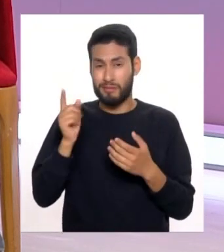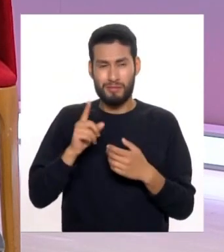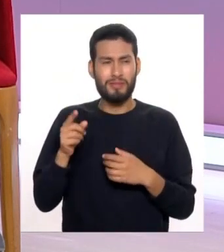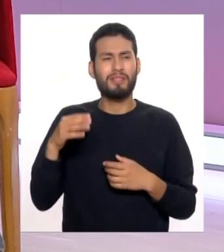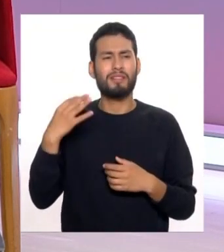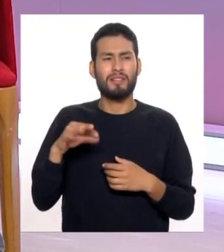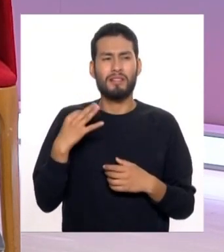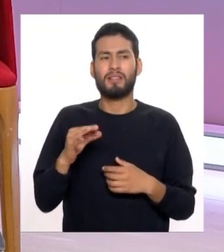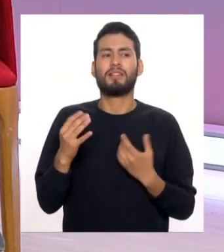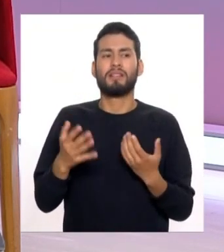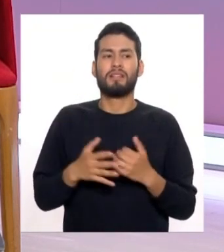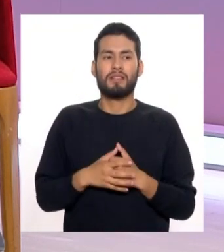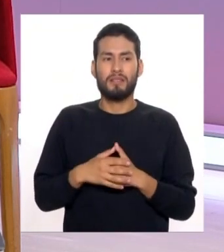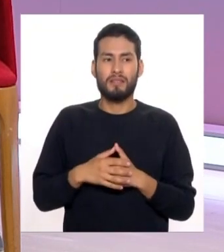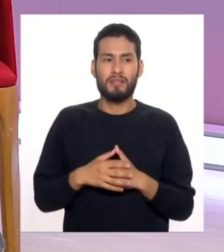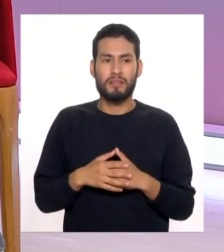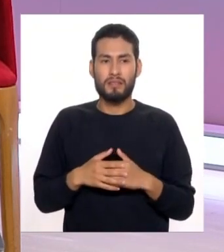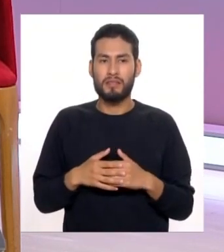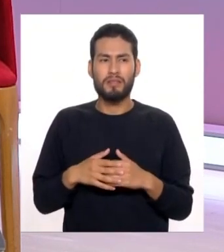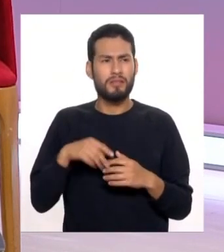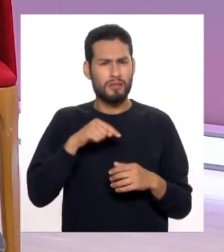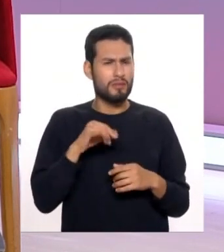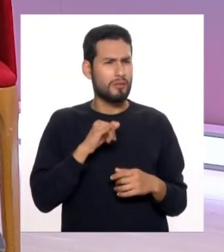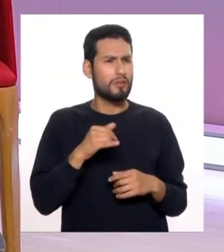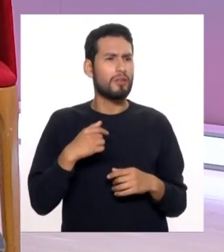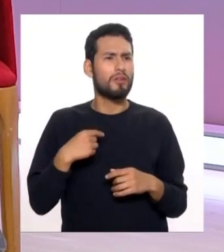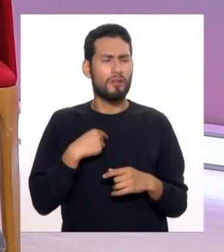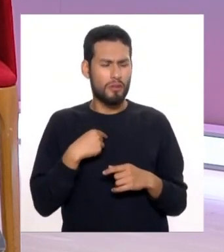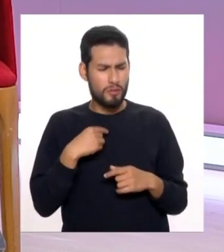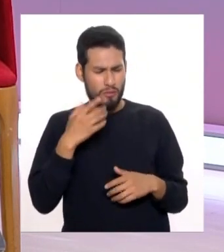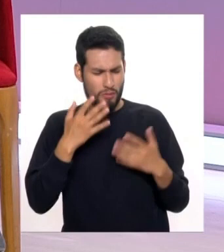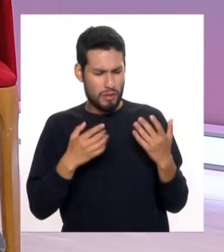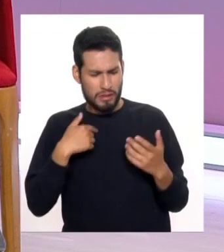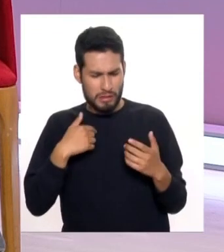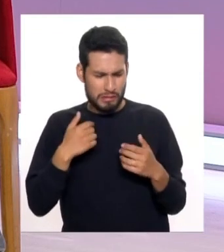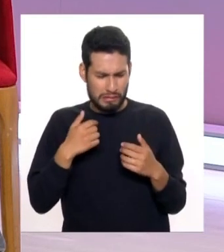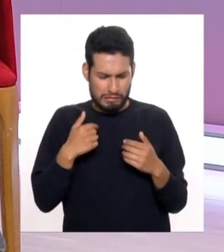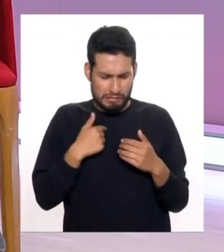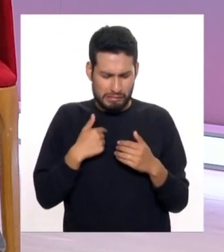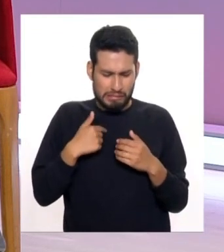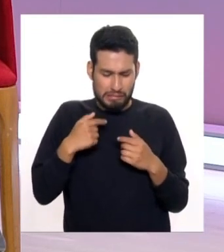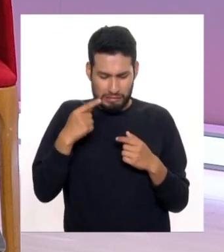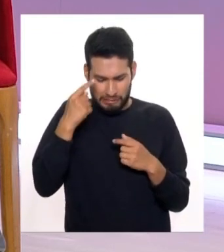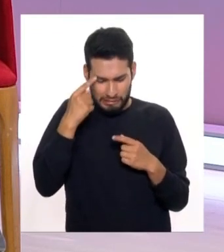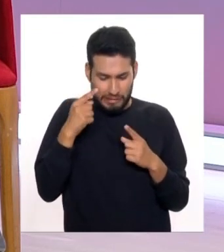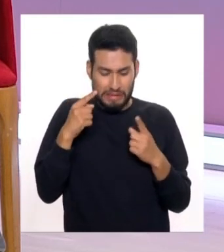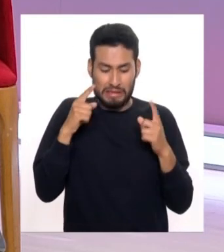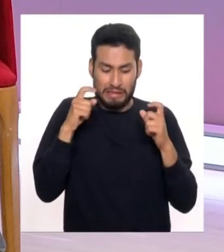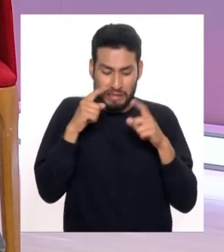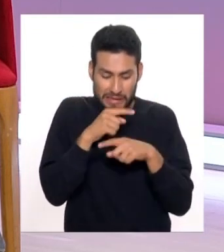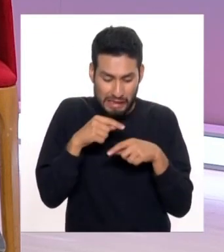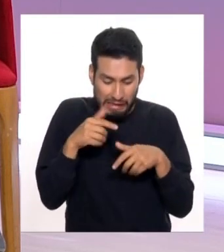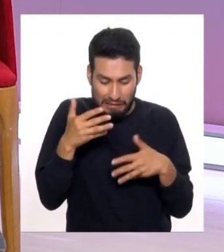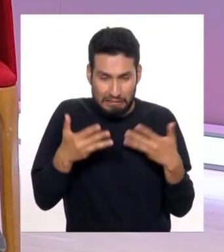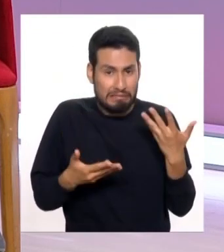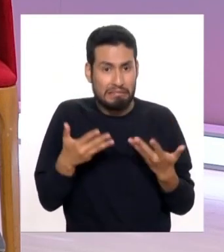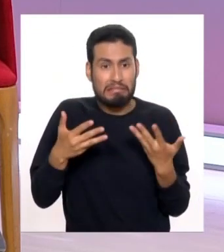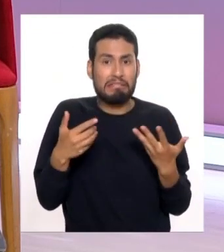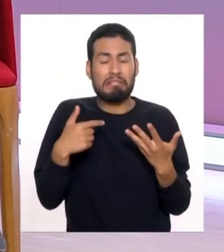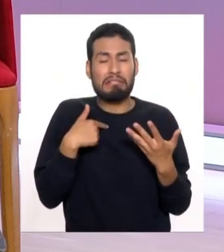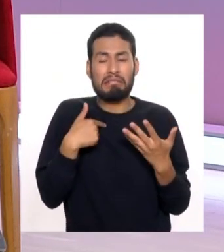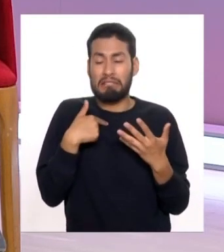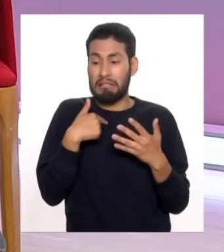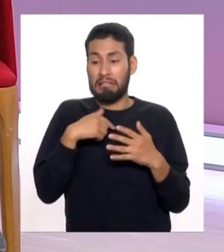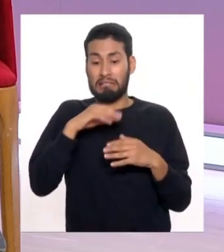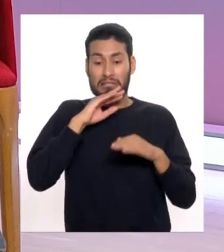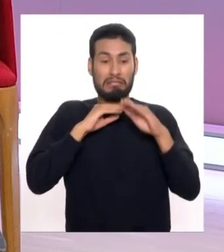ser borderline, como dicen, no hablamos del borderline, pero hablemos de situaciones al límite. Claro. Y siempre ustedes están viviendo en esa